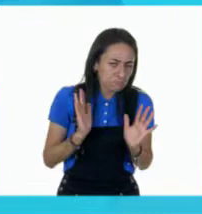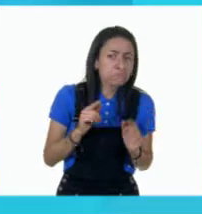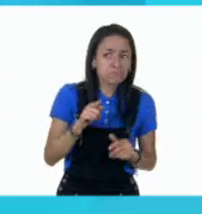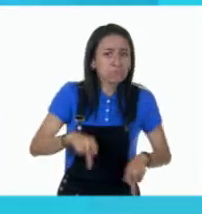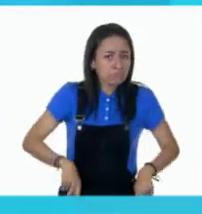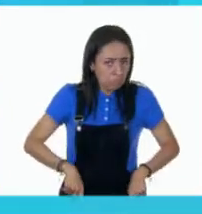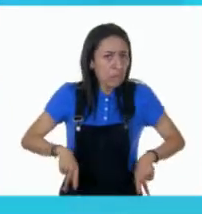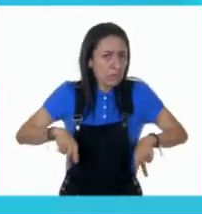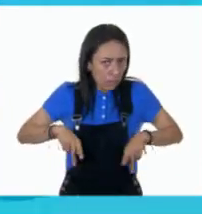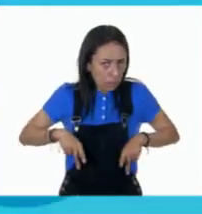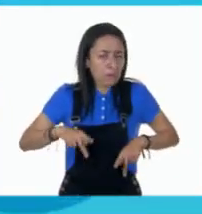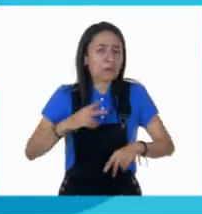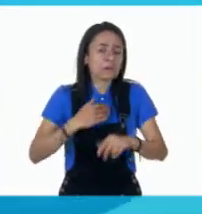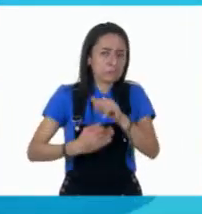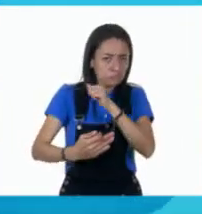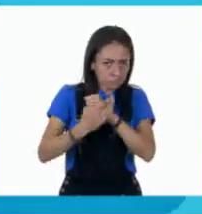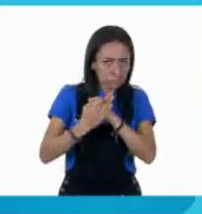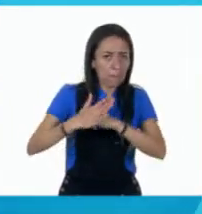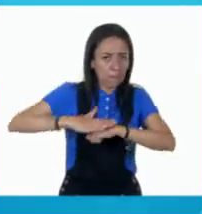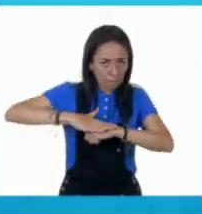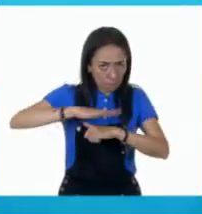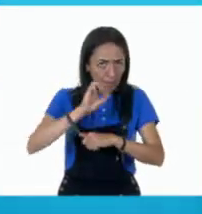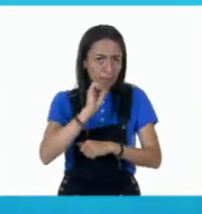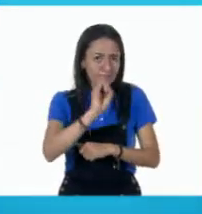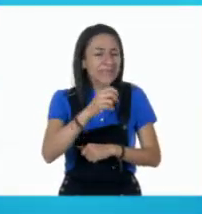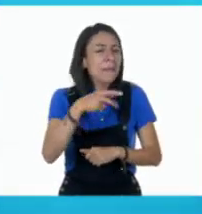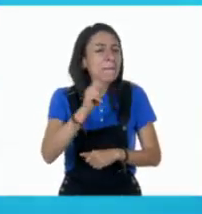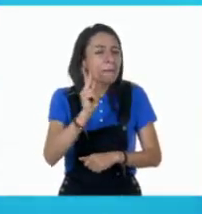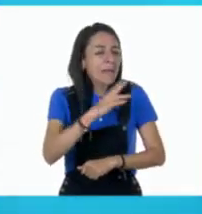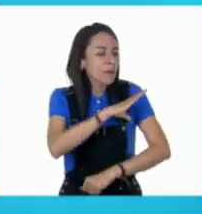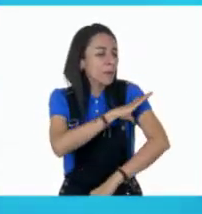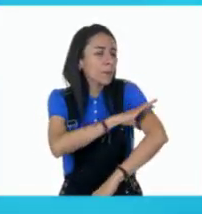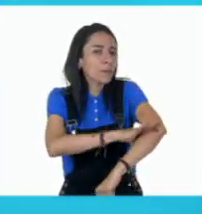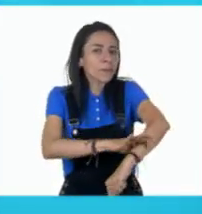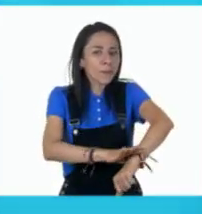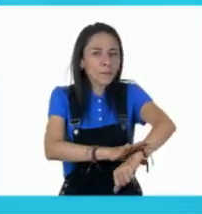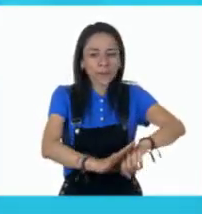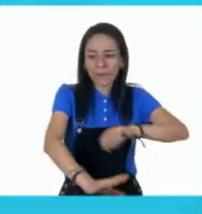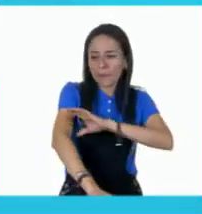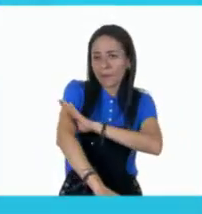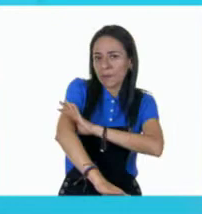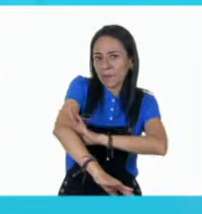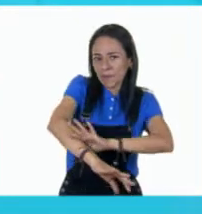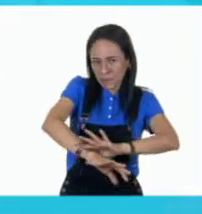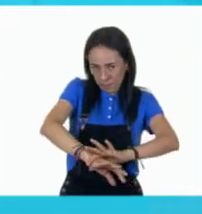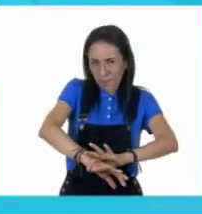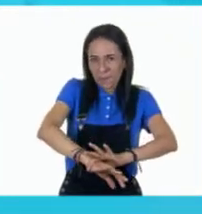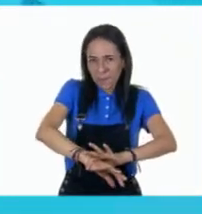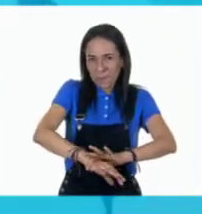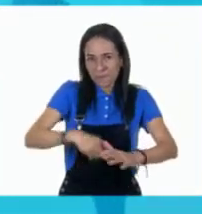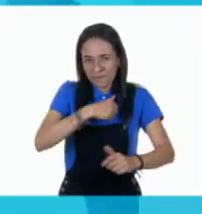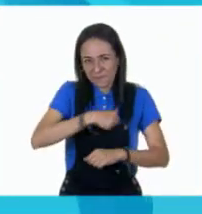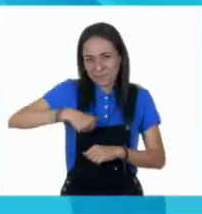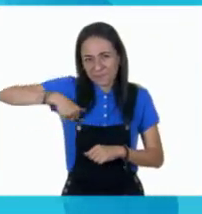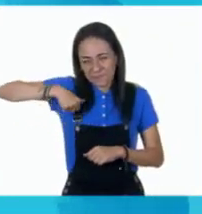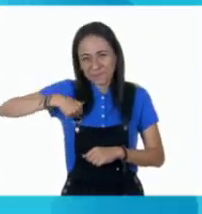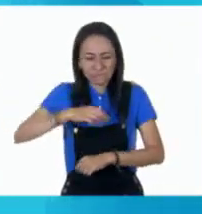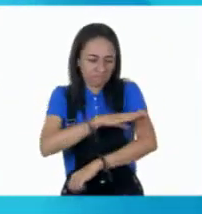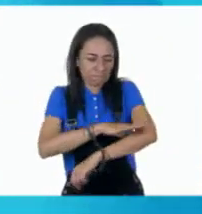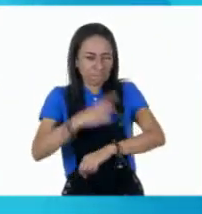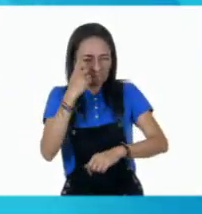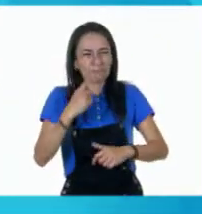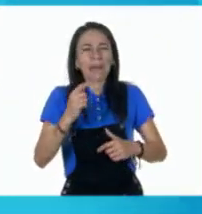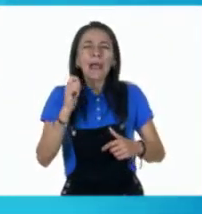poquito más tapados, también podemos ver cómo llevan las mangas, no tienen mangas, más bien su playerita, para mantenerse un poquito